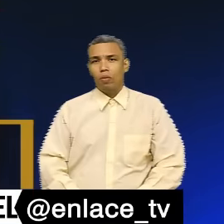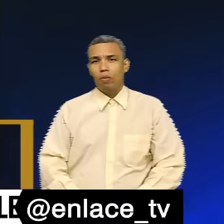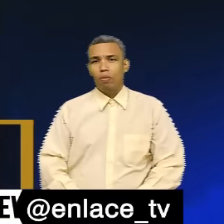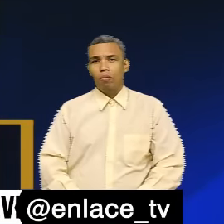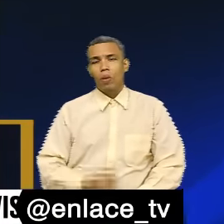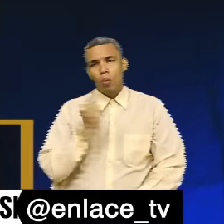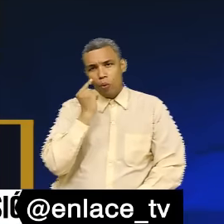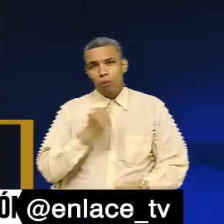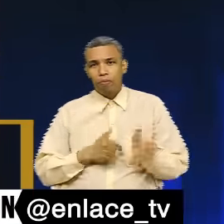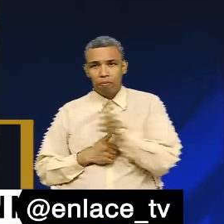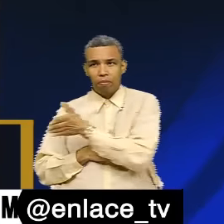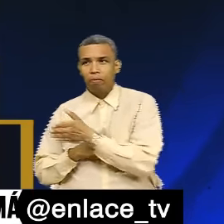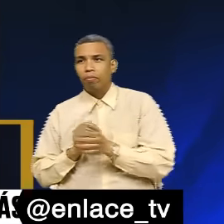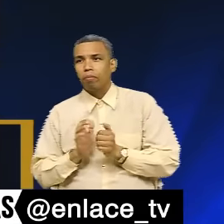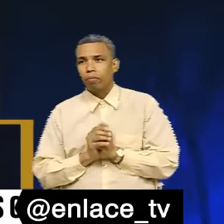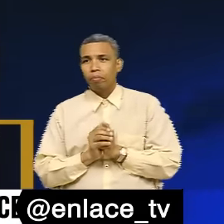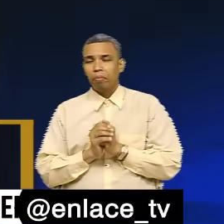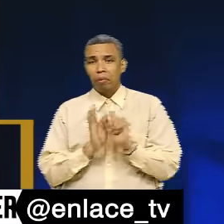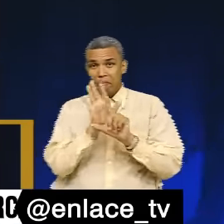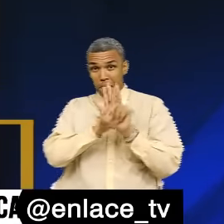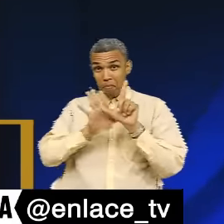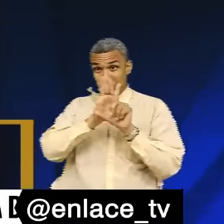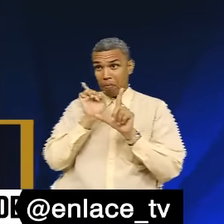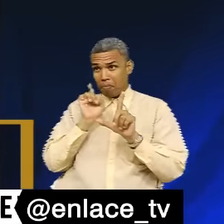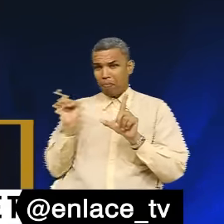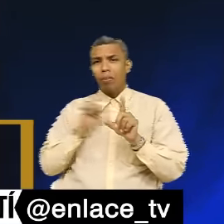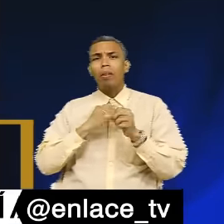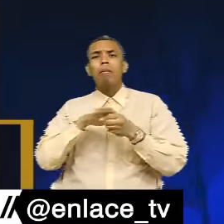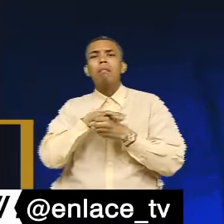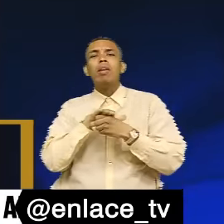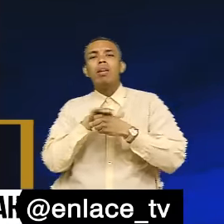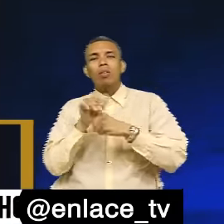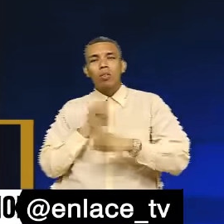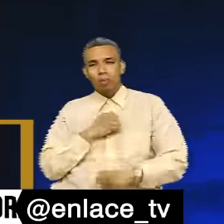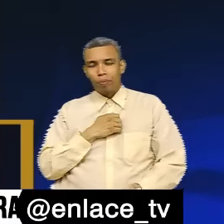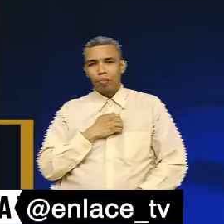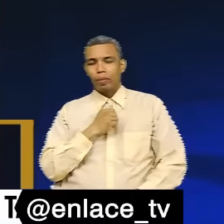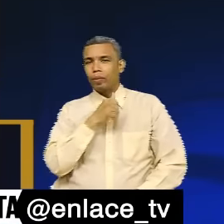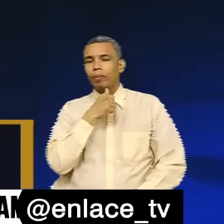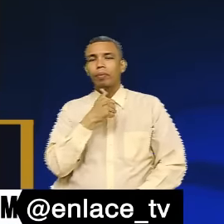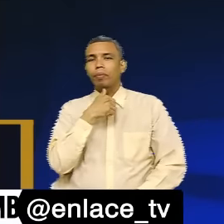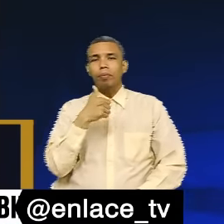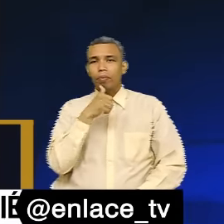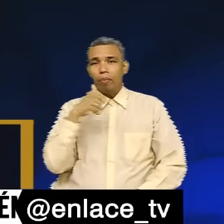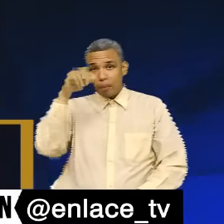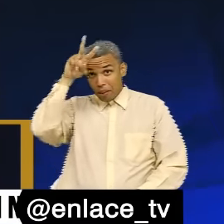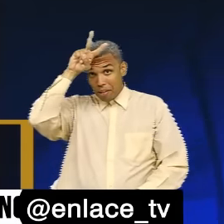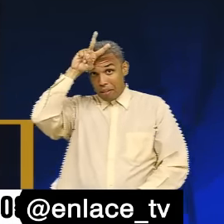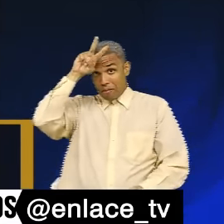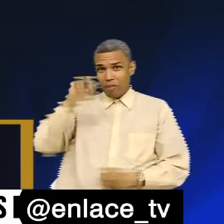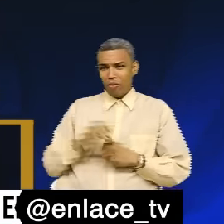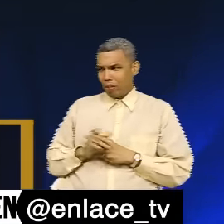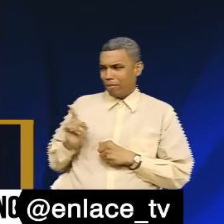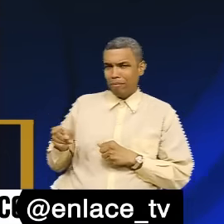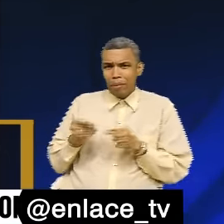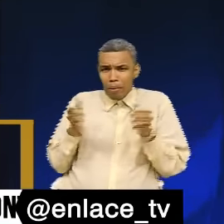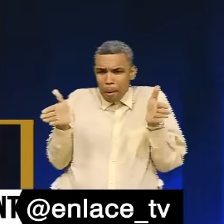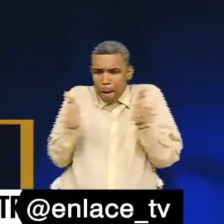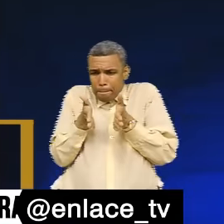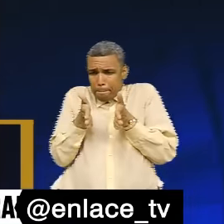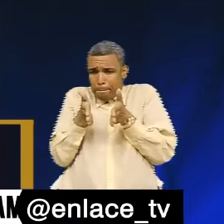reportero ciudadano tiene que ver con invasión en espacio público en el barrio La Victoria, calle 40. Dice el reportero, tras de que es una calle doble vía y estrecha, ahora los vecinos